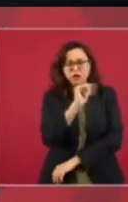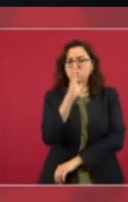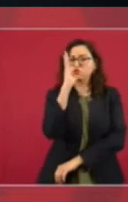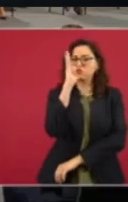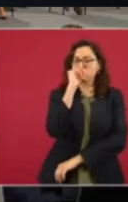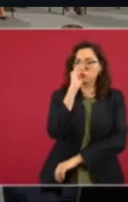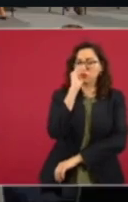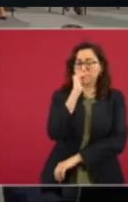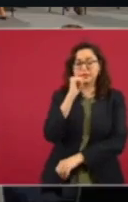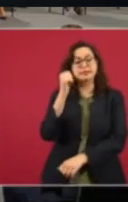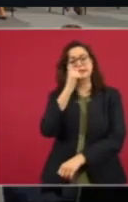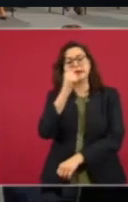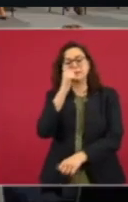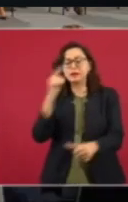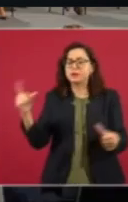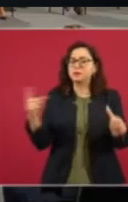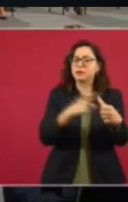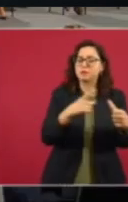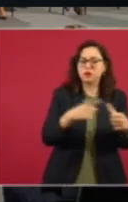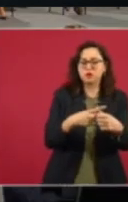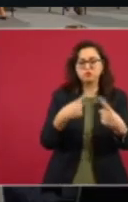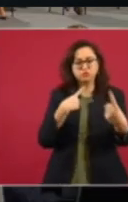de